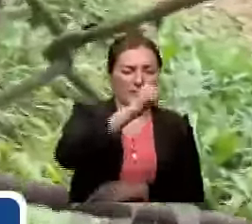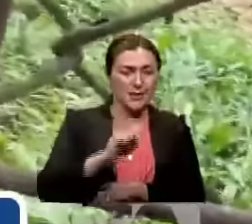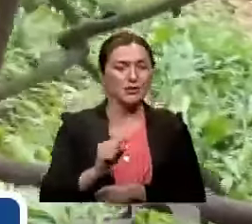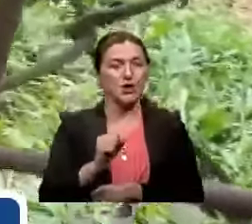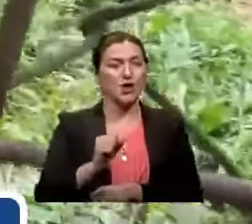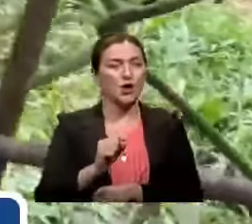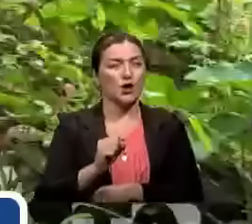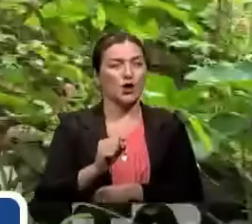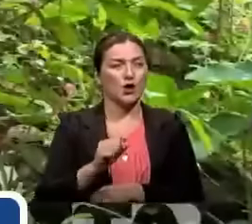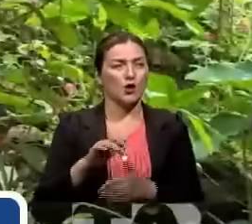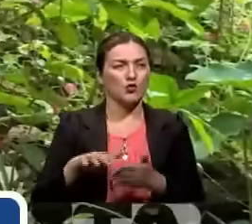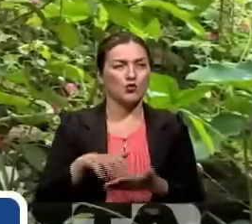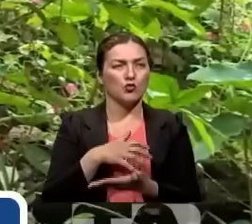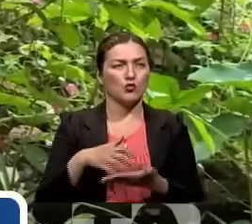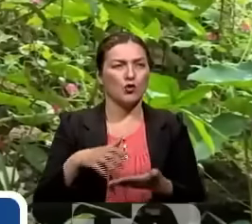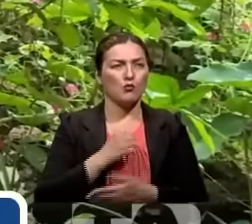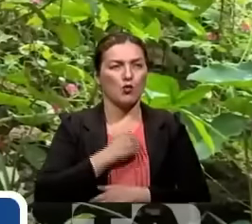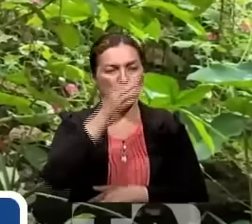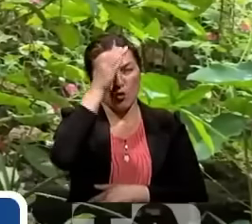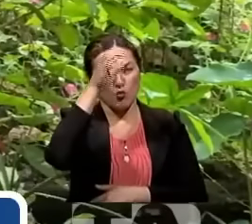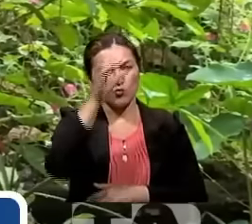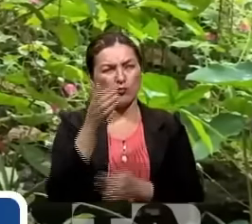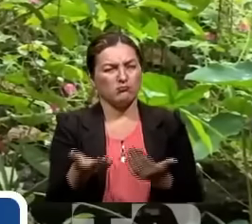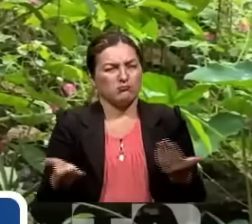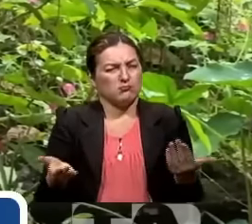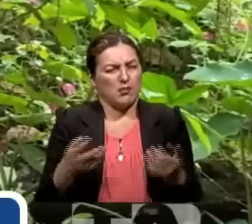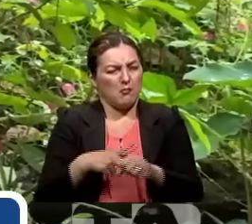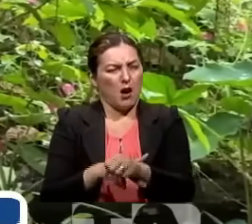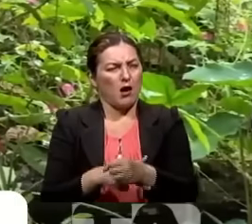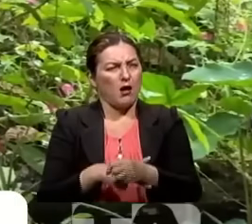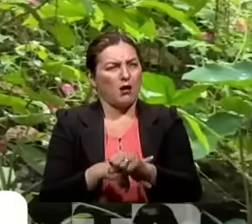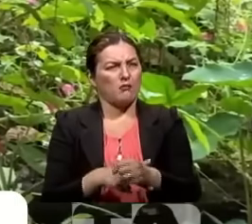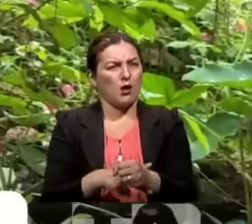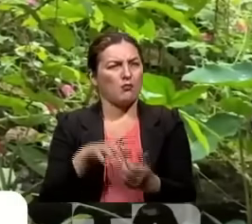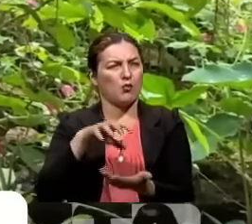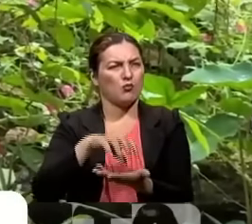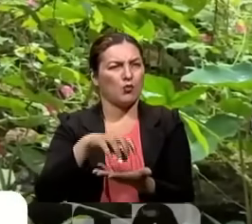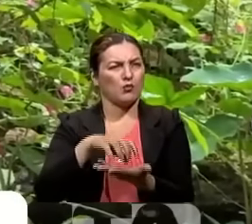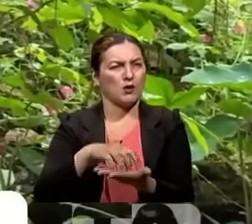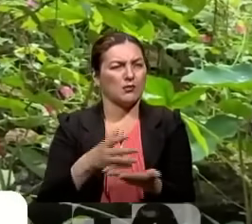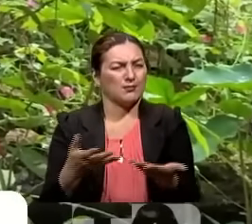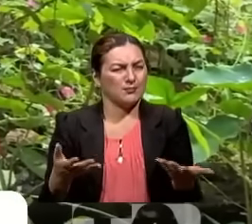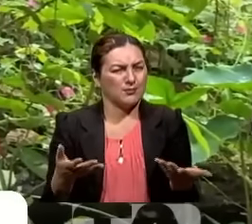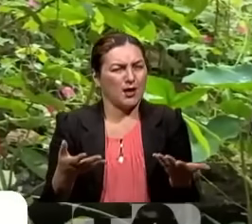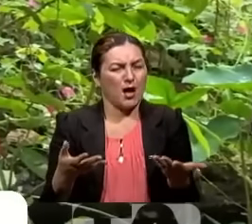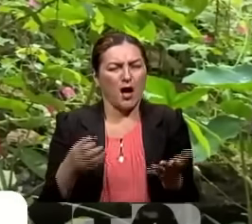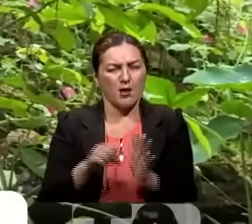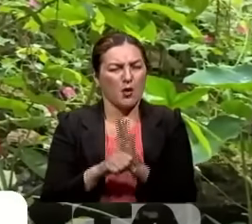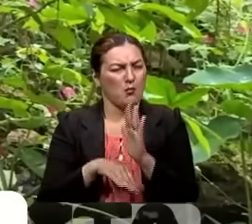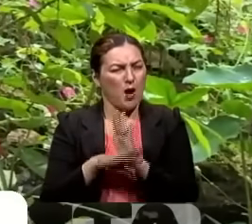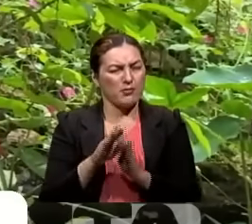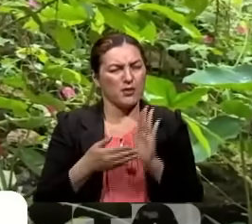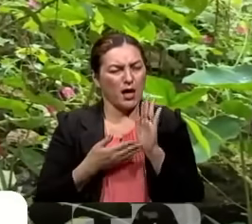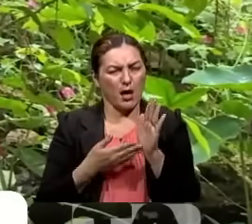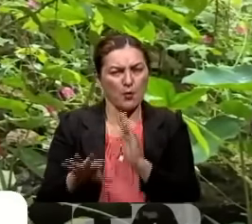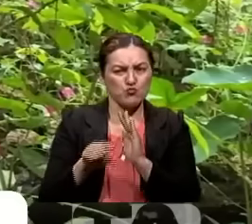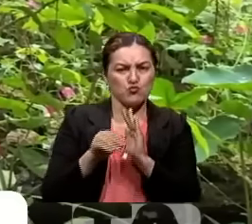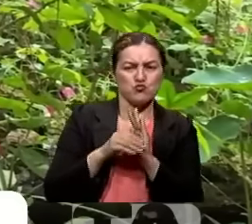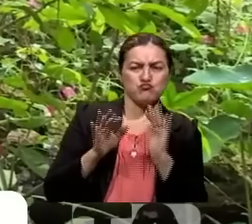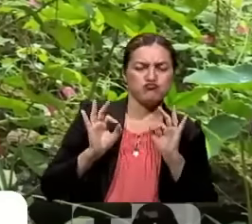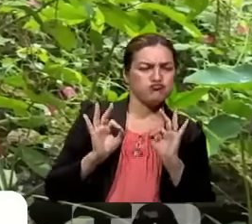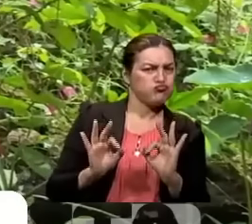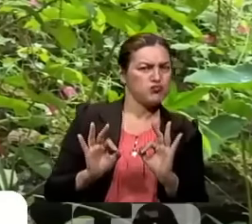es cuestionado. Esto es un patrimonio para Macas, un patrimonio para la provincia, es un ícono, es una referencia.